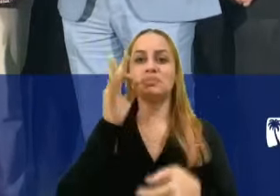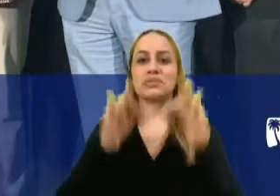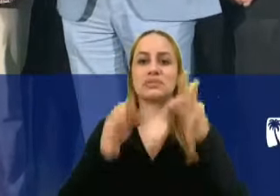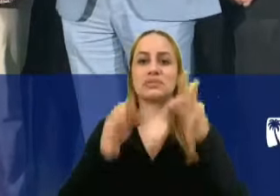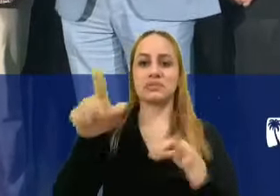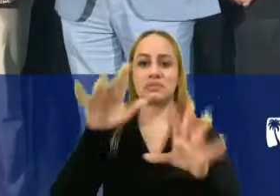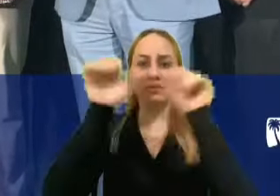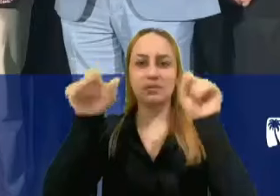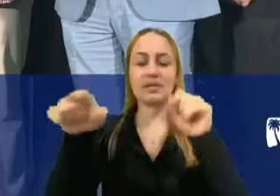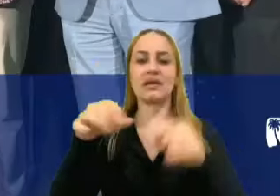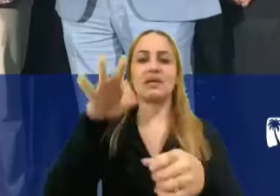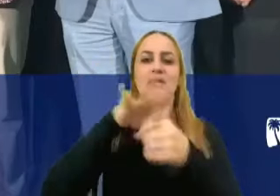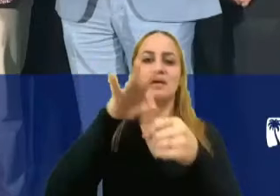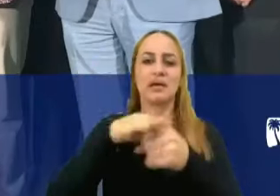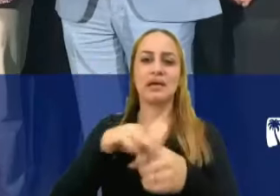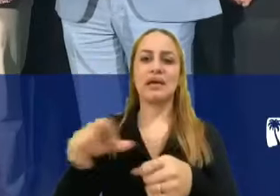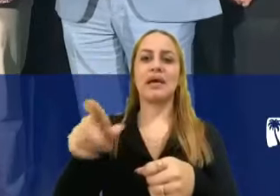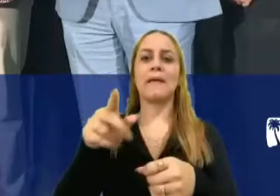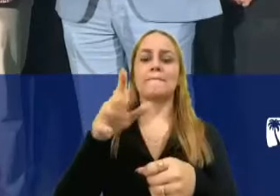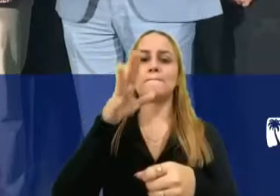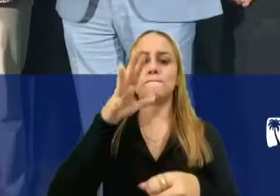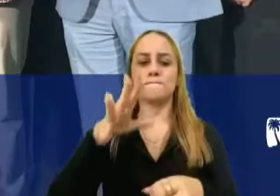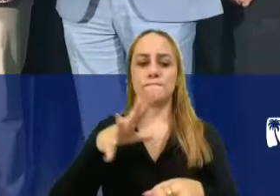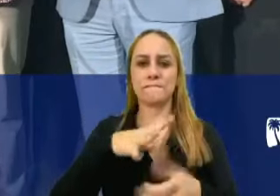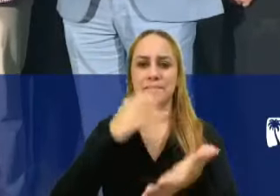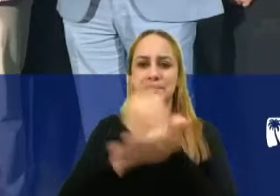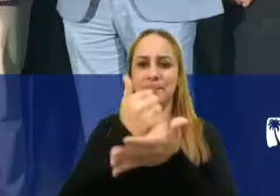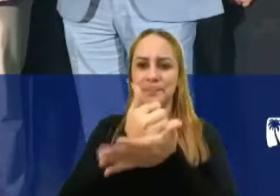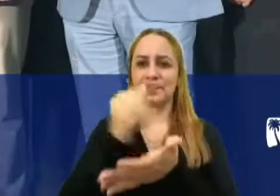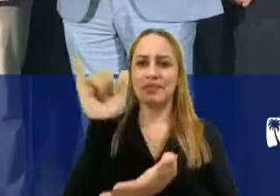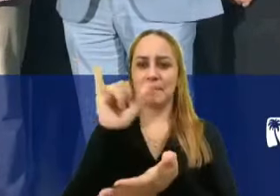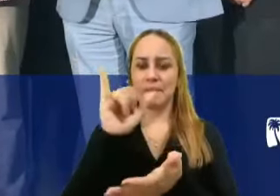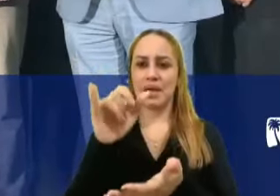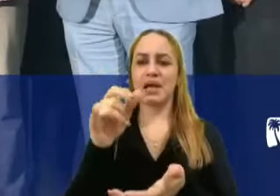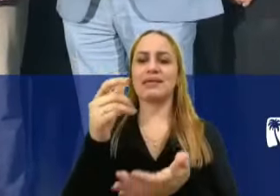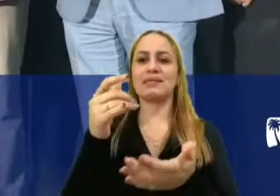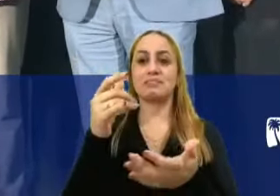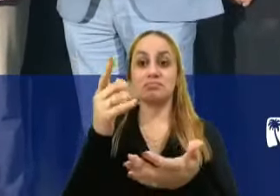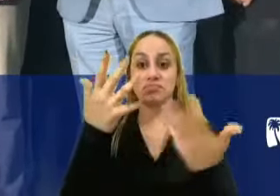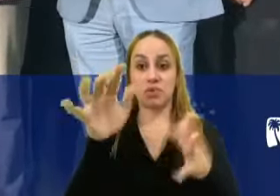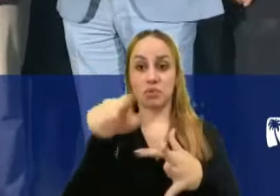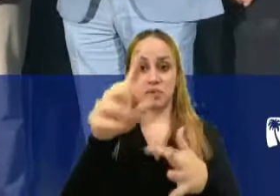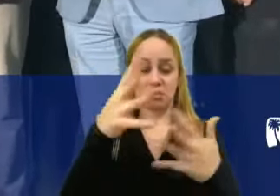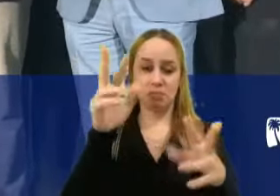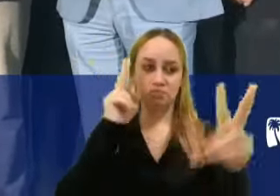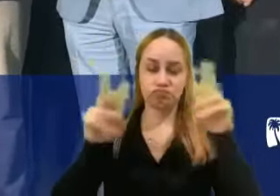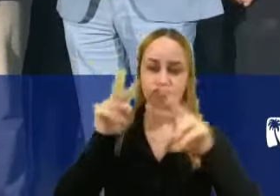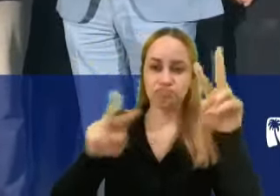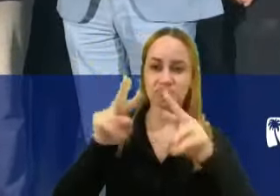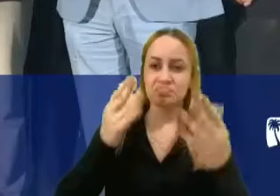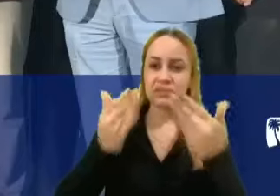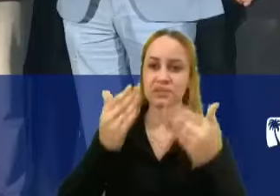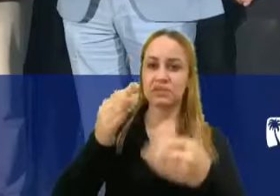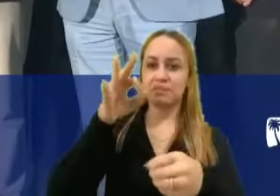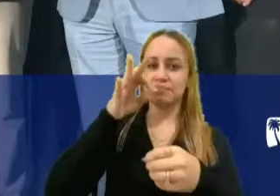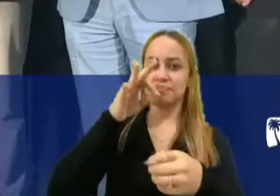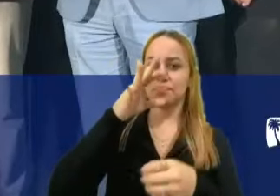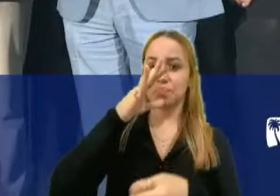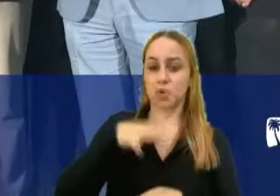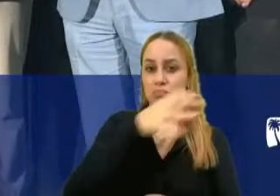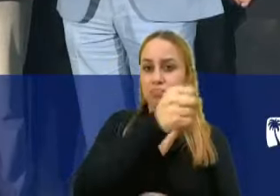pregunta quiero agradecerle al pueblo de Puerto Rico que nos encomendó a nosotros y a nadie más atender el balance moral del tribunal